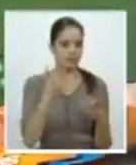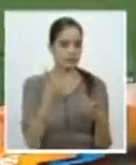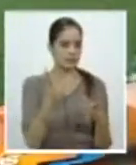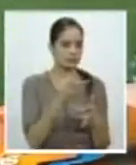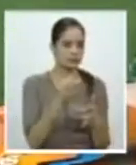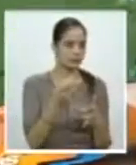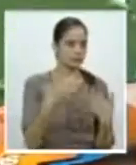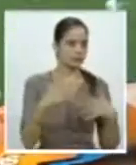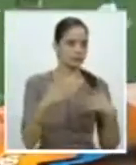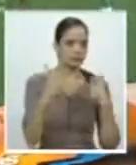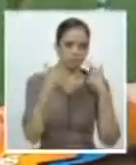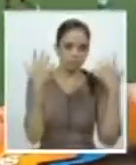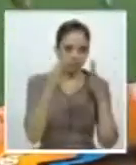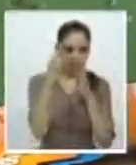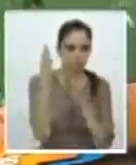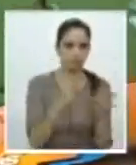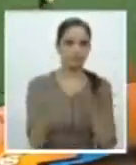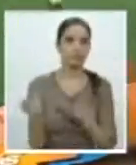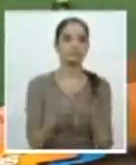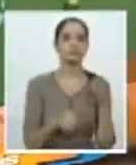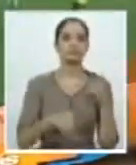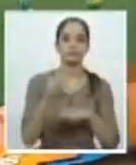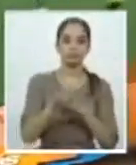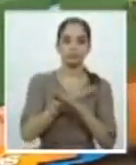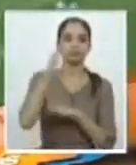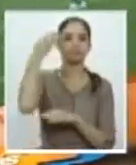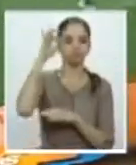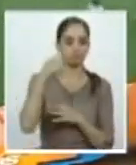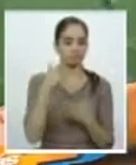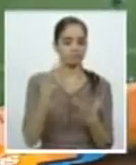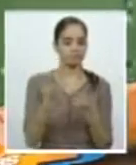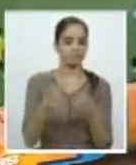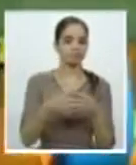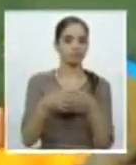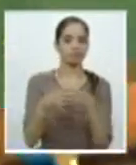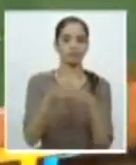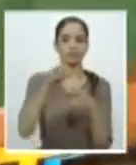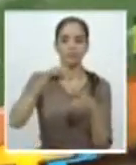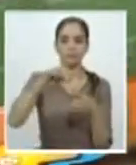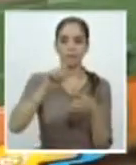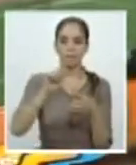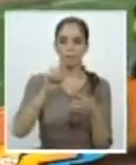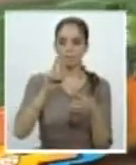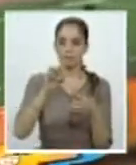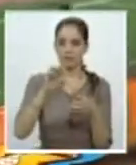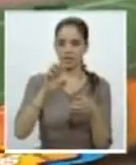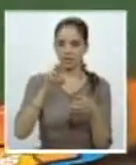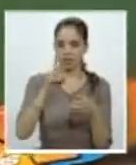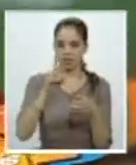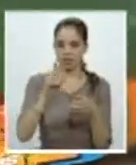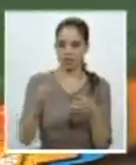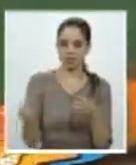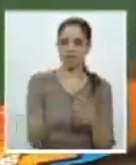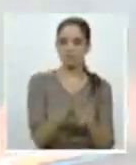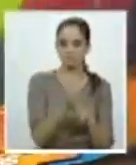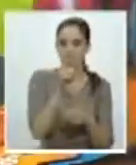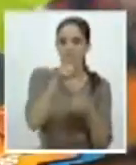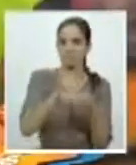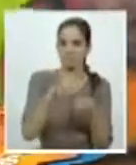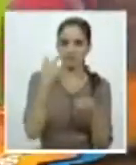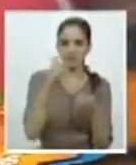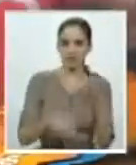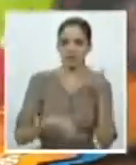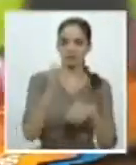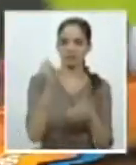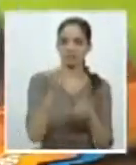Real, el Mónaco de Francia aceptó iniciar negociaciones con el Madrid para un posible paso del delantero colombiano al fútbol español.